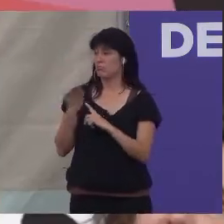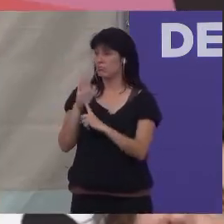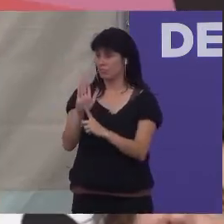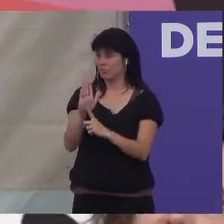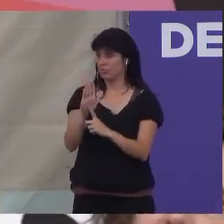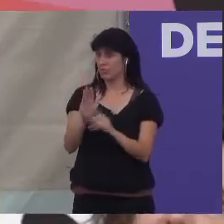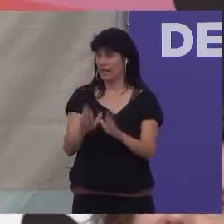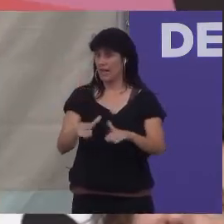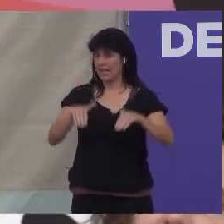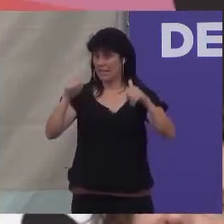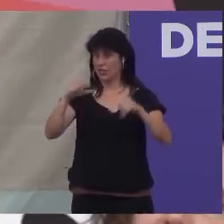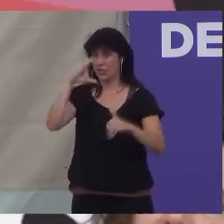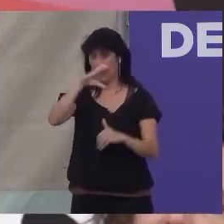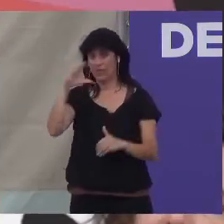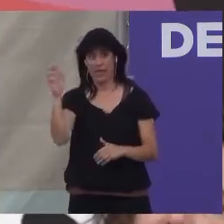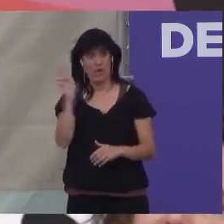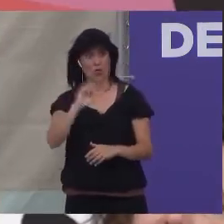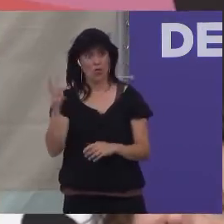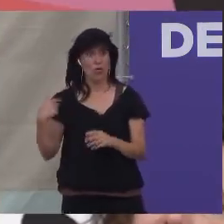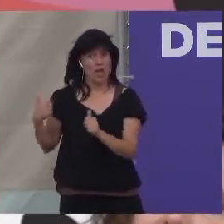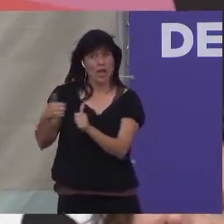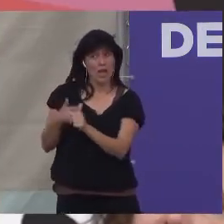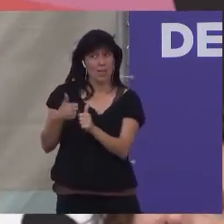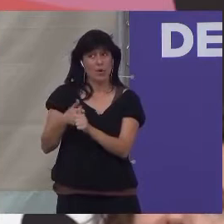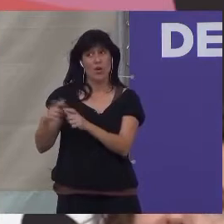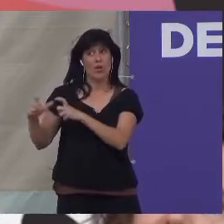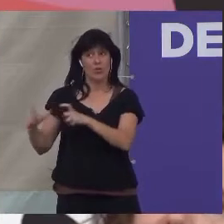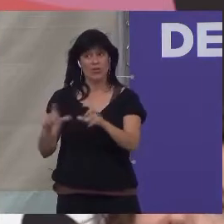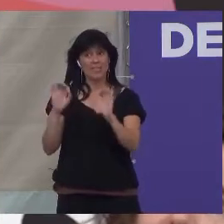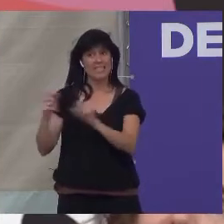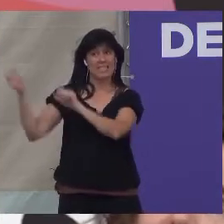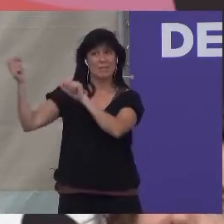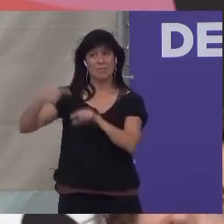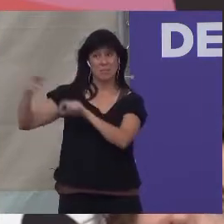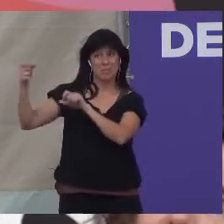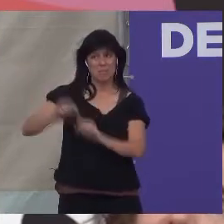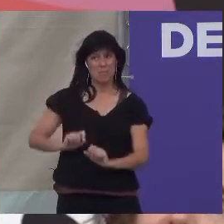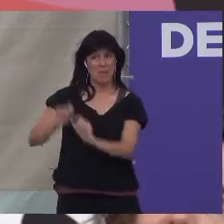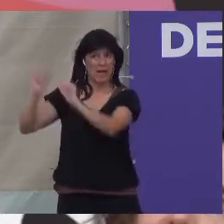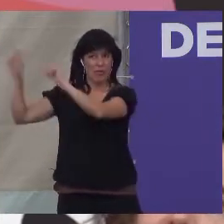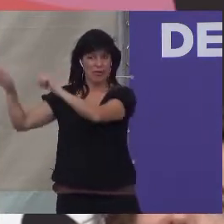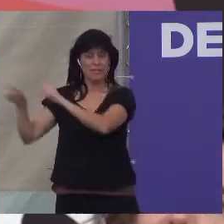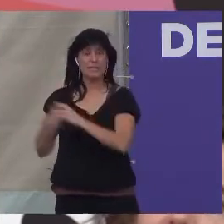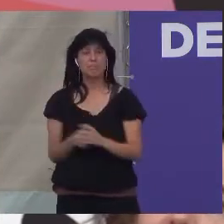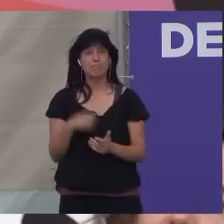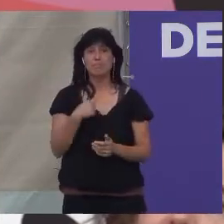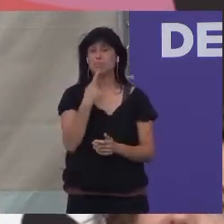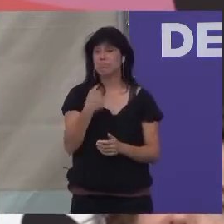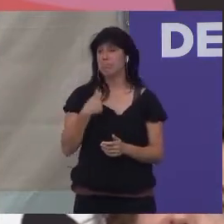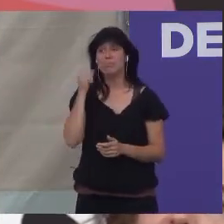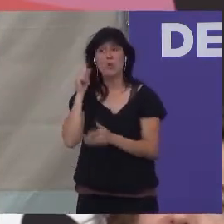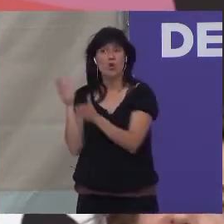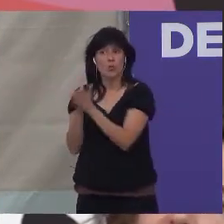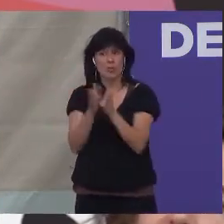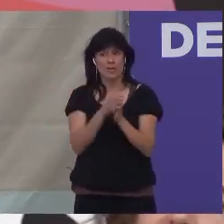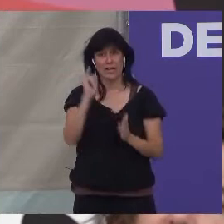como candidato al CCV, avalado por el Círculo de Migraciones. Tengo que decir que mi compañera Irene Gómez,